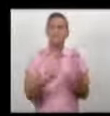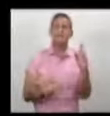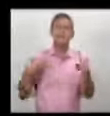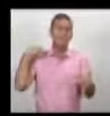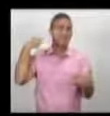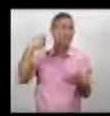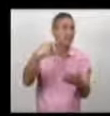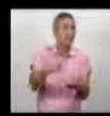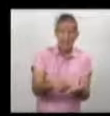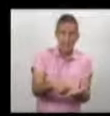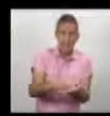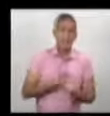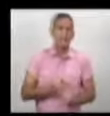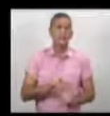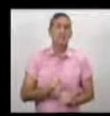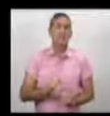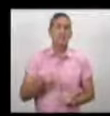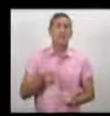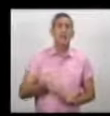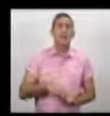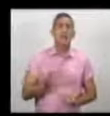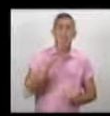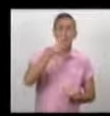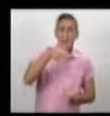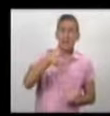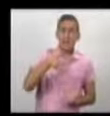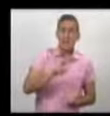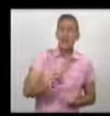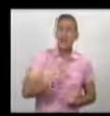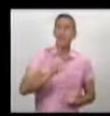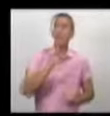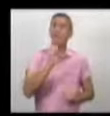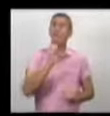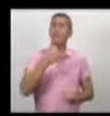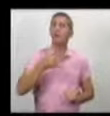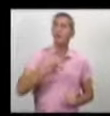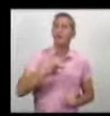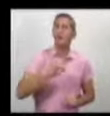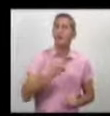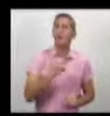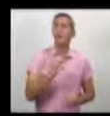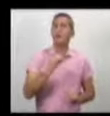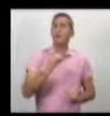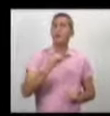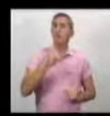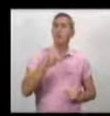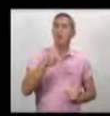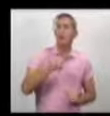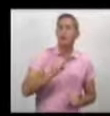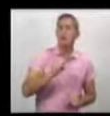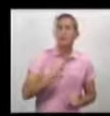procariota no se encuentra delimitado. Esta es una diferencia con la célula eucariota.